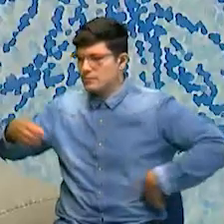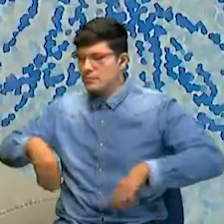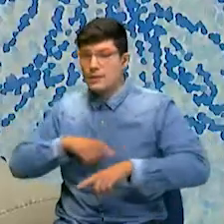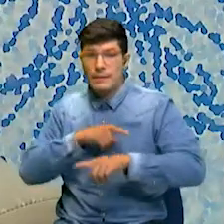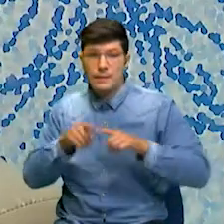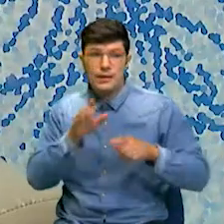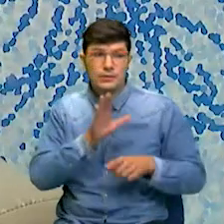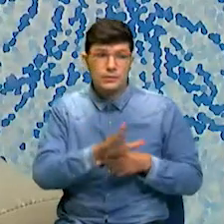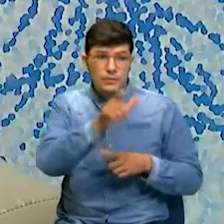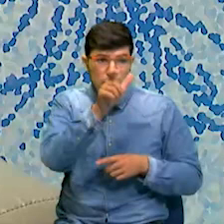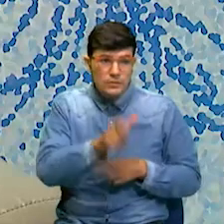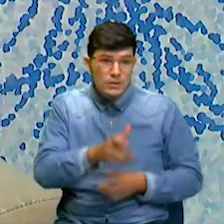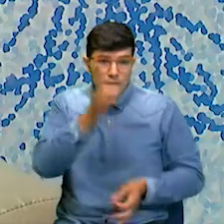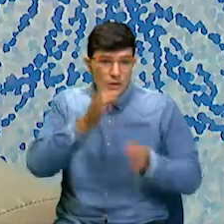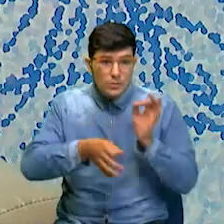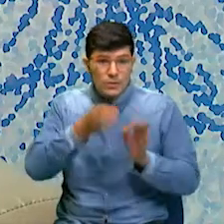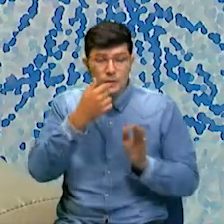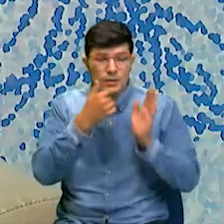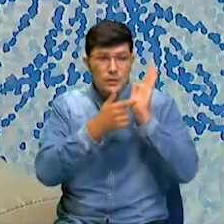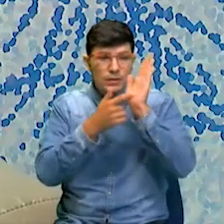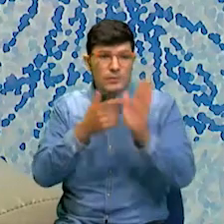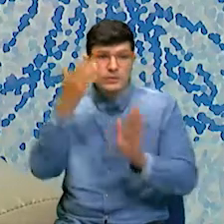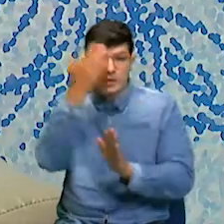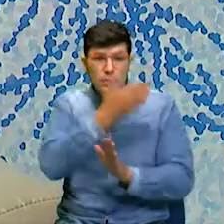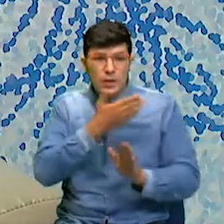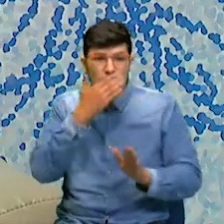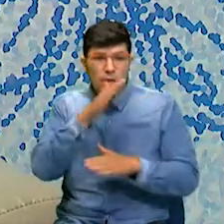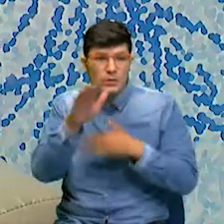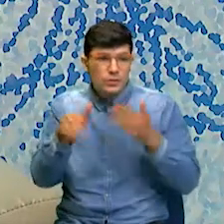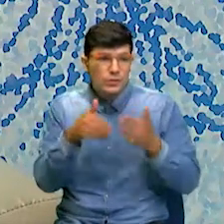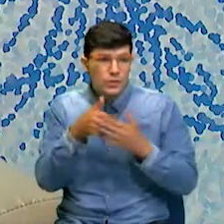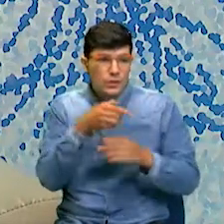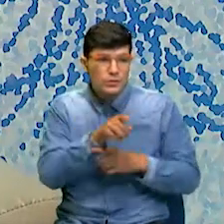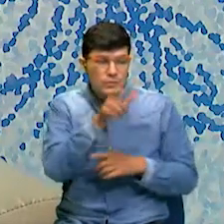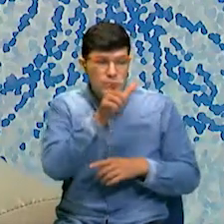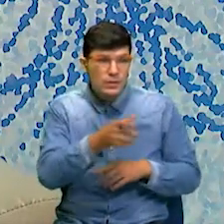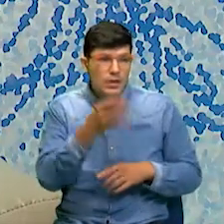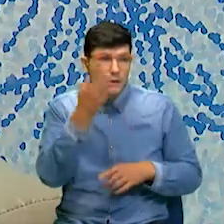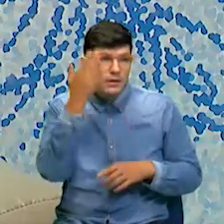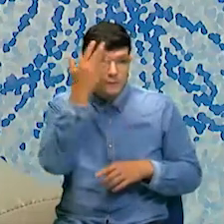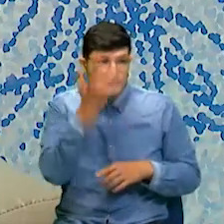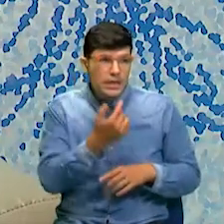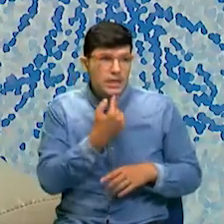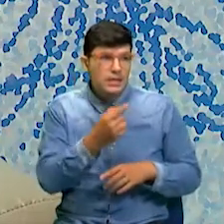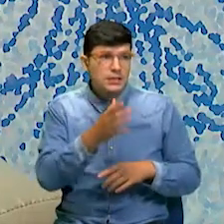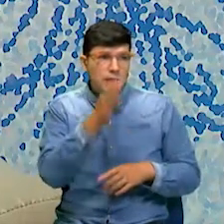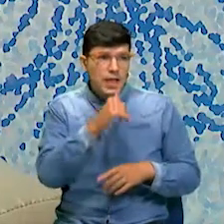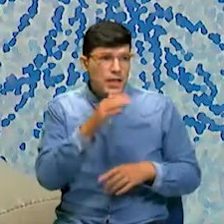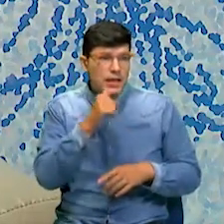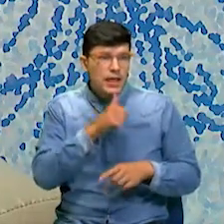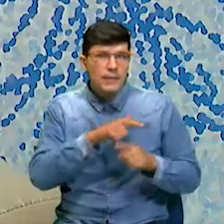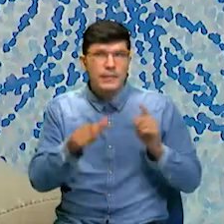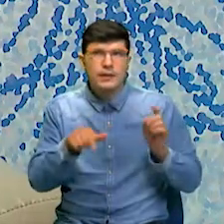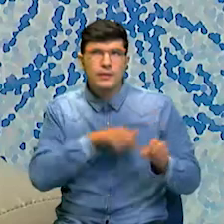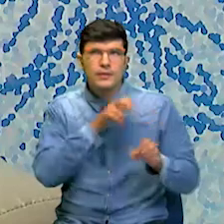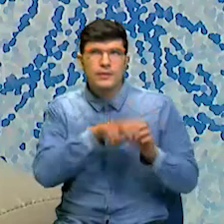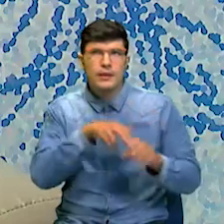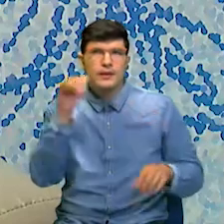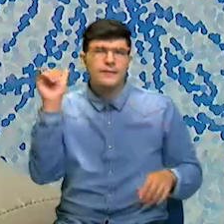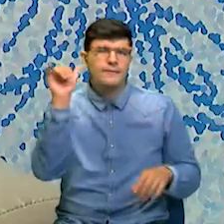le admitió como prueba todo lo que la señora llevó de Facebook, porque el señor decía que no tenía nada, pero aparecía en